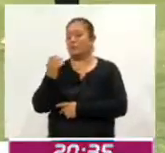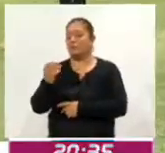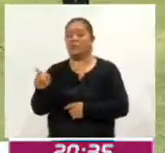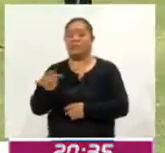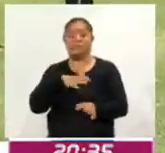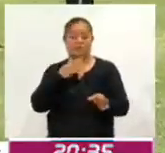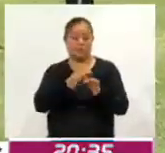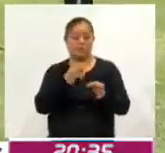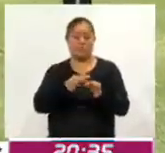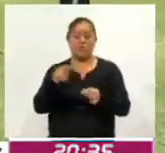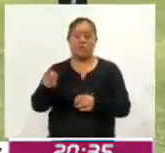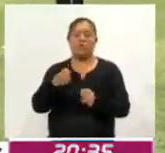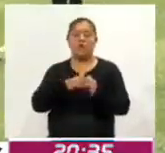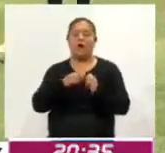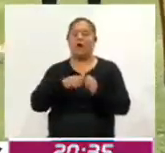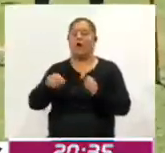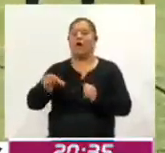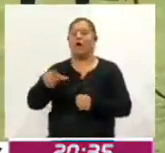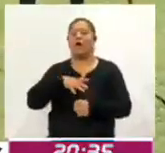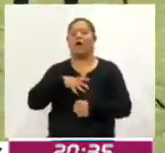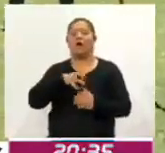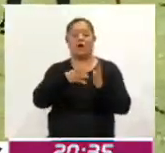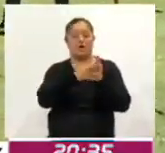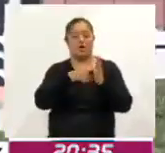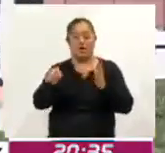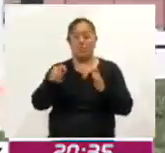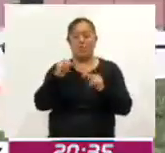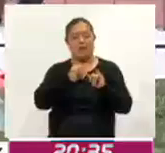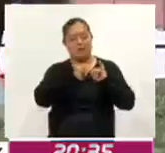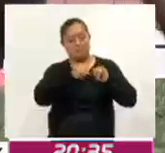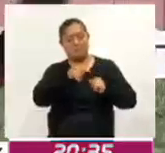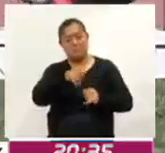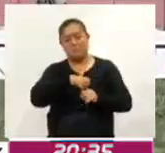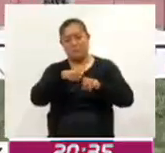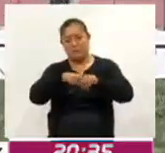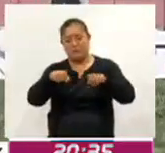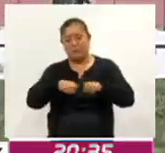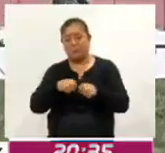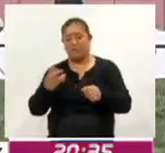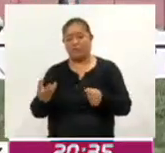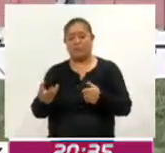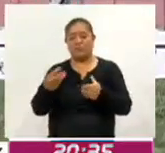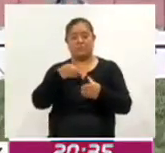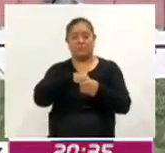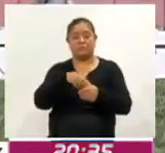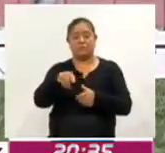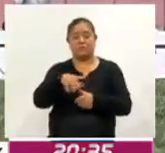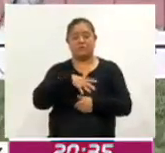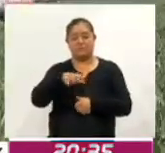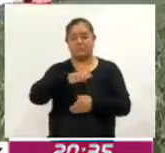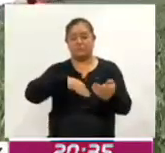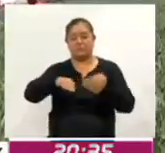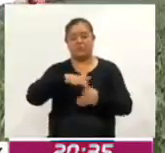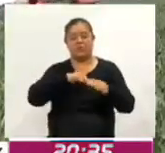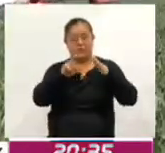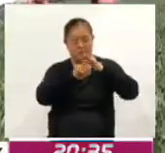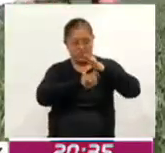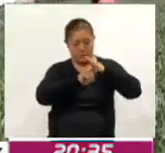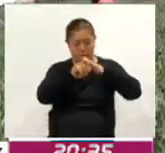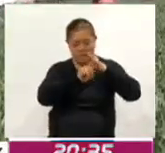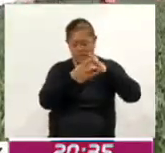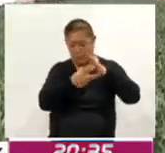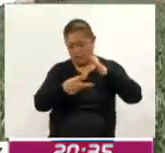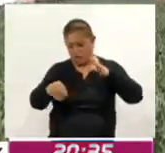como cédula de inscripción, copia de identificación del equipo, la inscripción para el torneo, escanear la cédula de inscripción e identificación